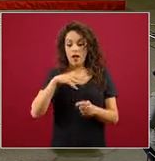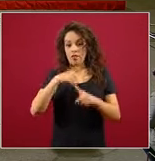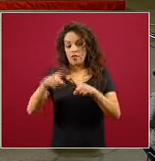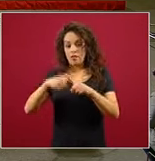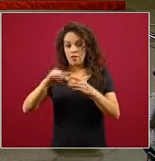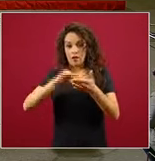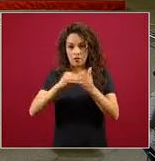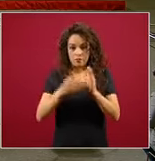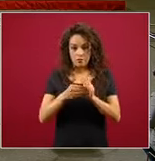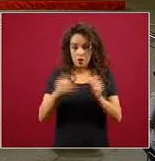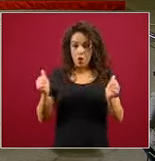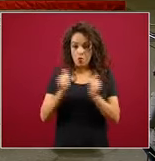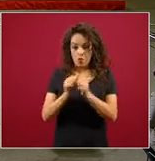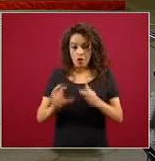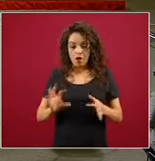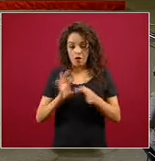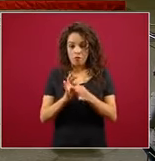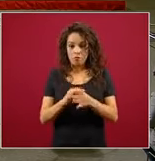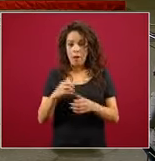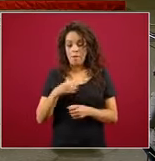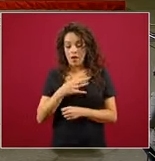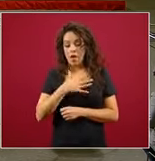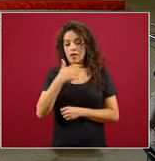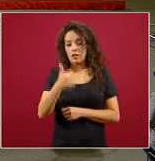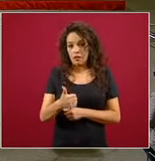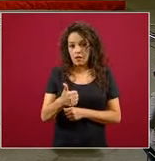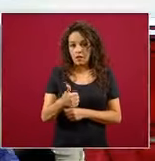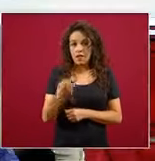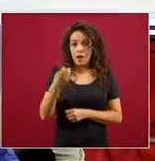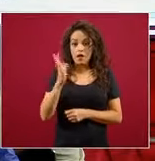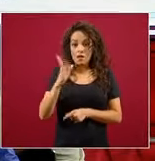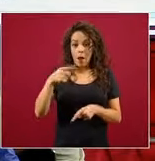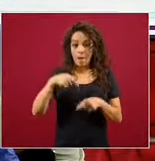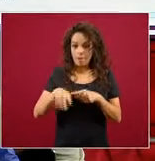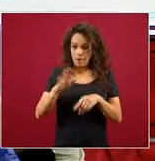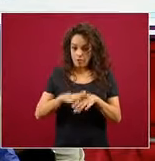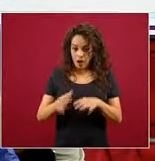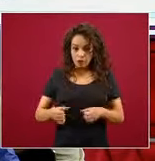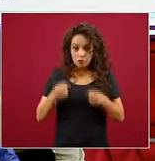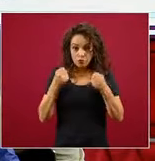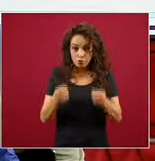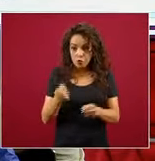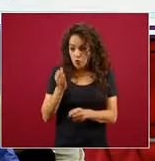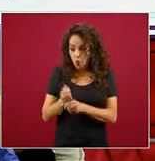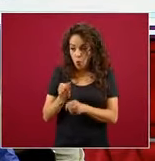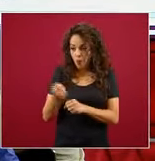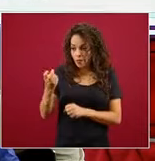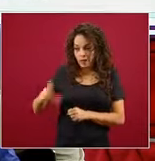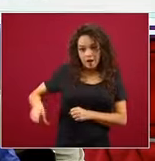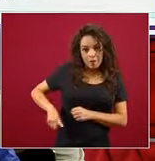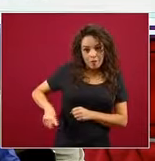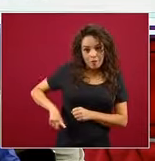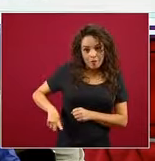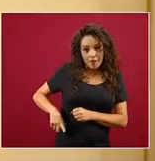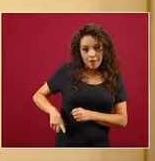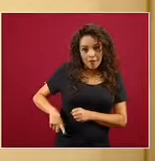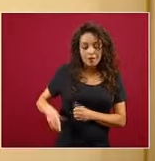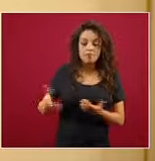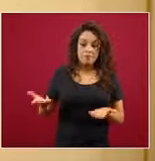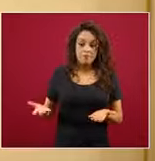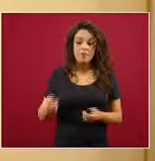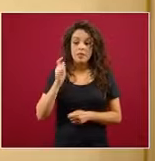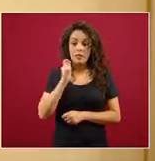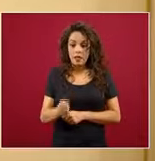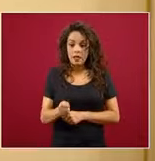y de las pensiones que ya llevamos y que se están fortaleciendo en esta administración, tener también una acción mucho más integral con